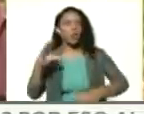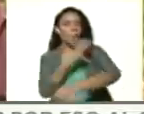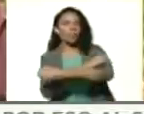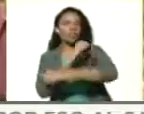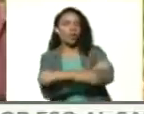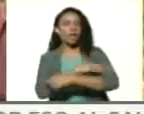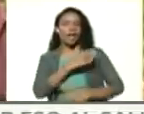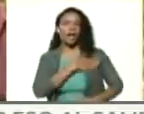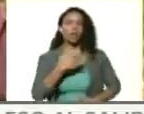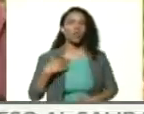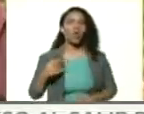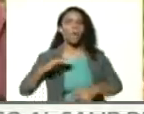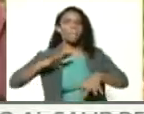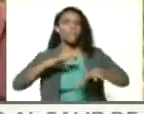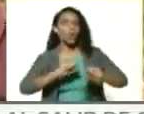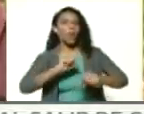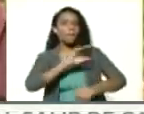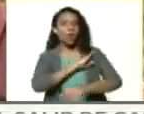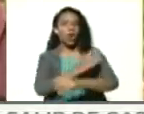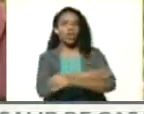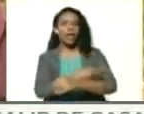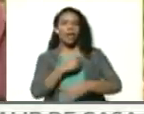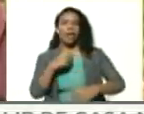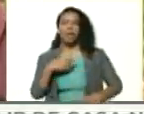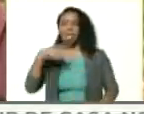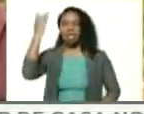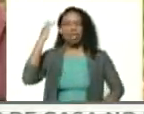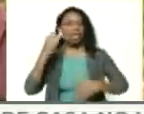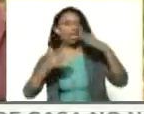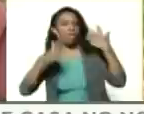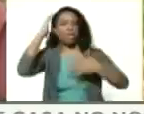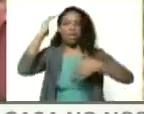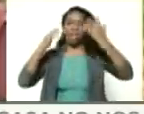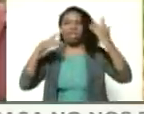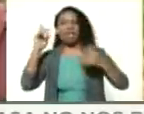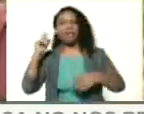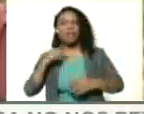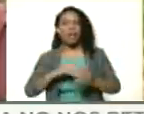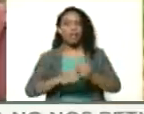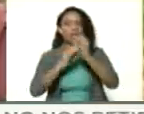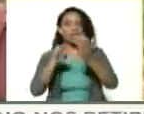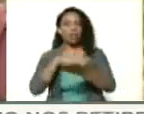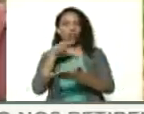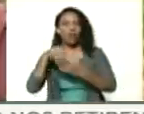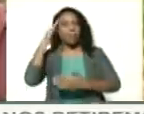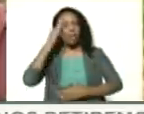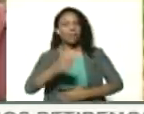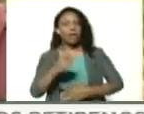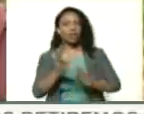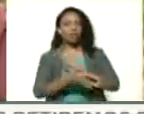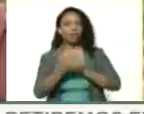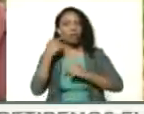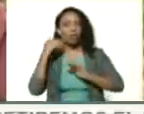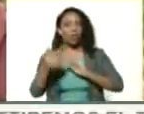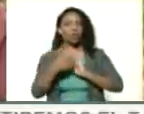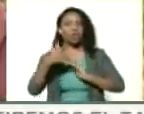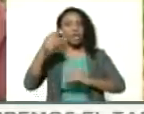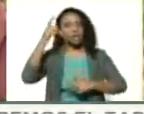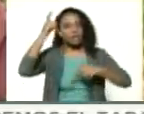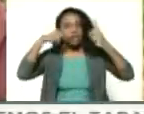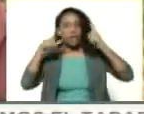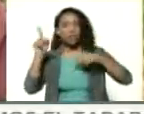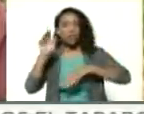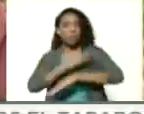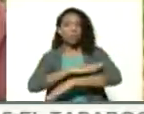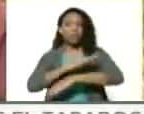hubiese pretendido tomar el poder. Echó pestes contra el empresariado, la dirigencia nacional, los militares y la conspiración contra Chávez. Ante su